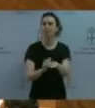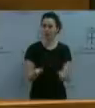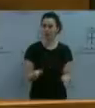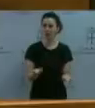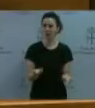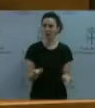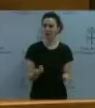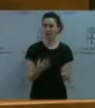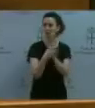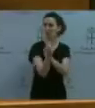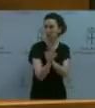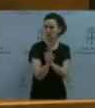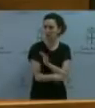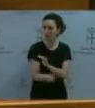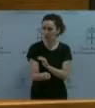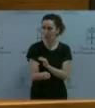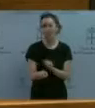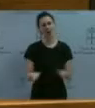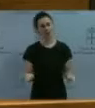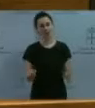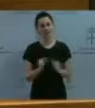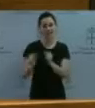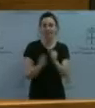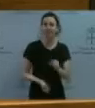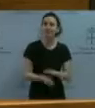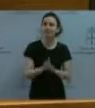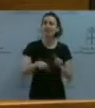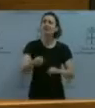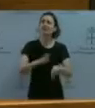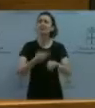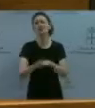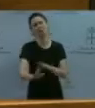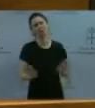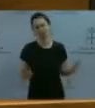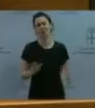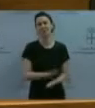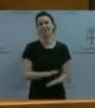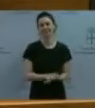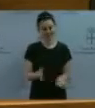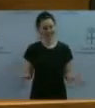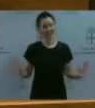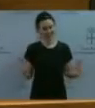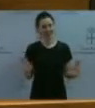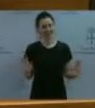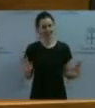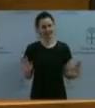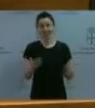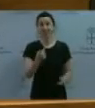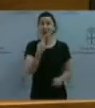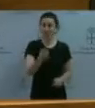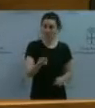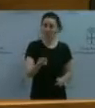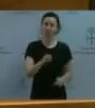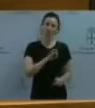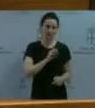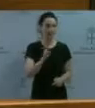debate. Va a tener el tiempo. Continuamos con el debate y lo que le digo, señor Palacios, es que intervenga, pero dentro del